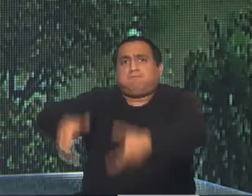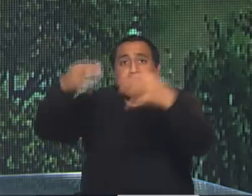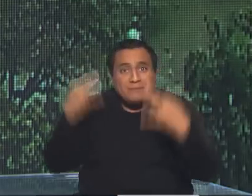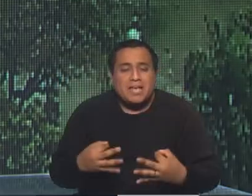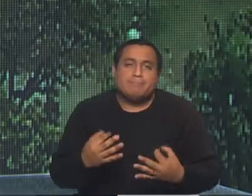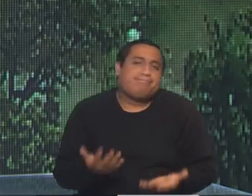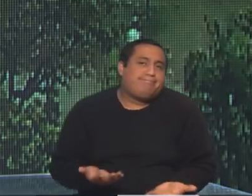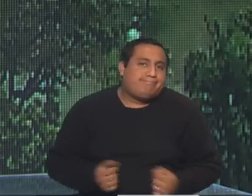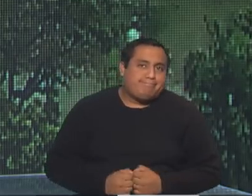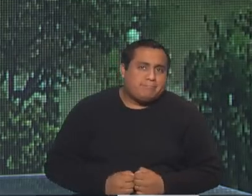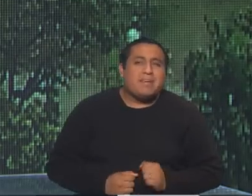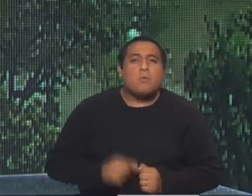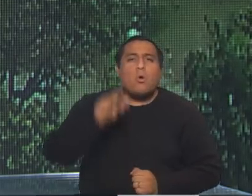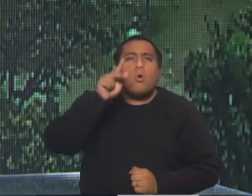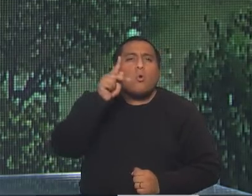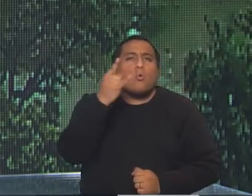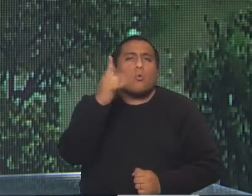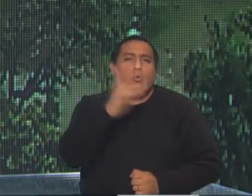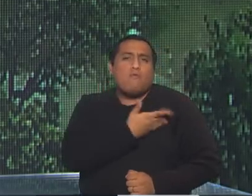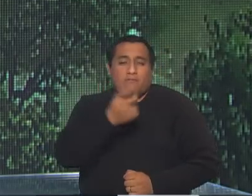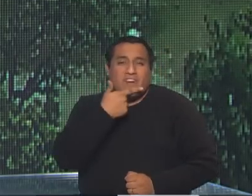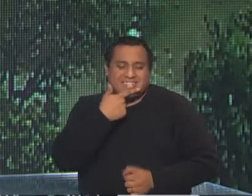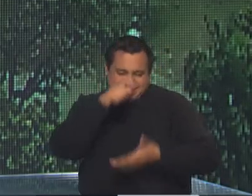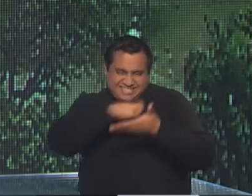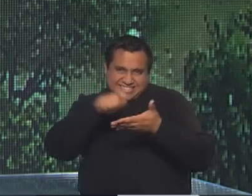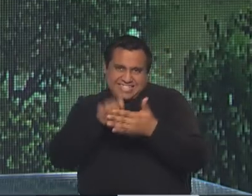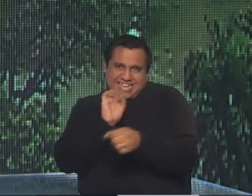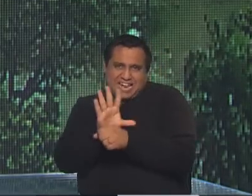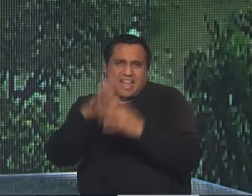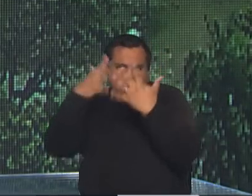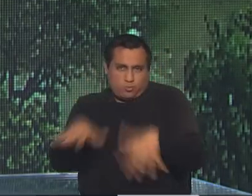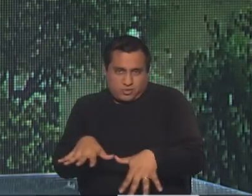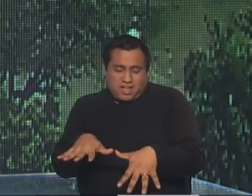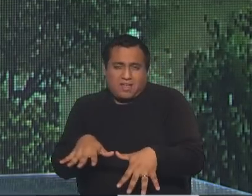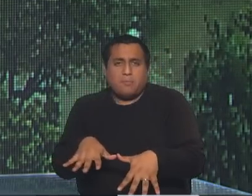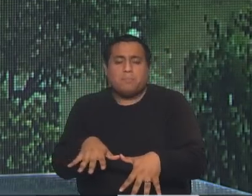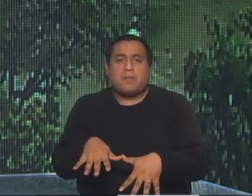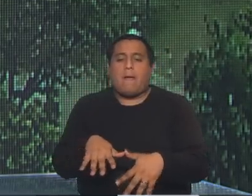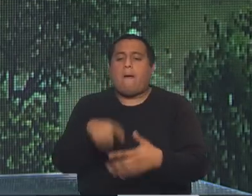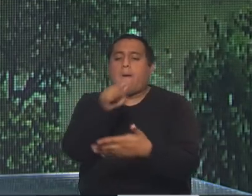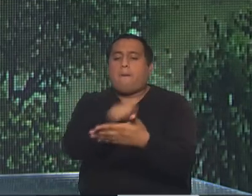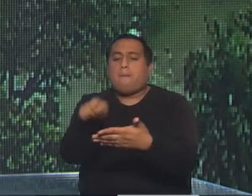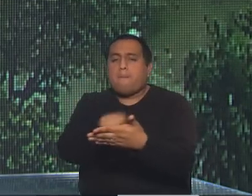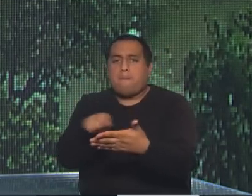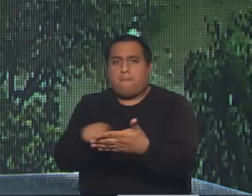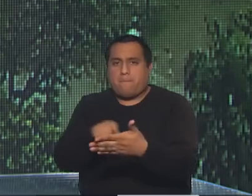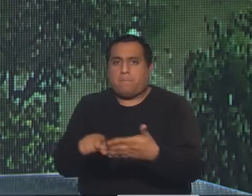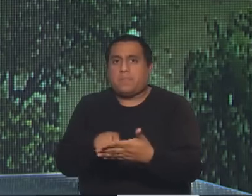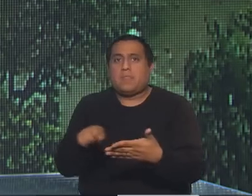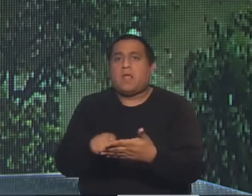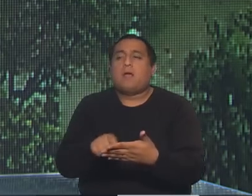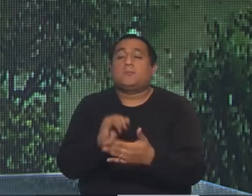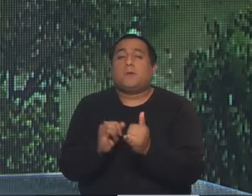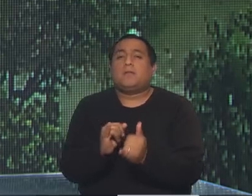porque extrañamente lo que hizo Matías Culfas con su carta de renuncia fue otra vez teñir de cierto aire de corrupción,